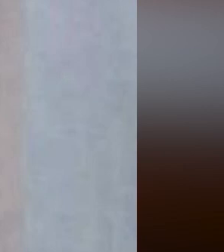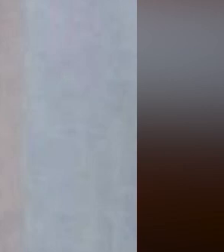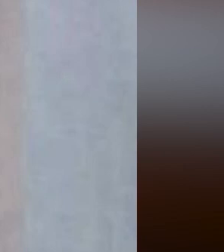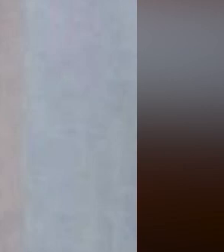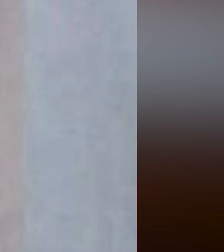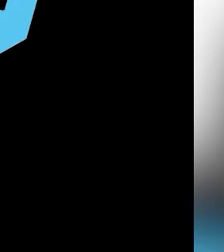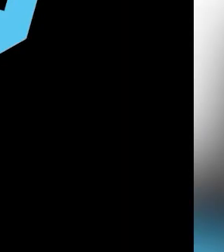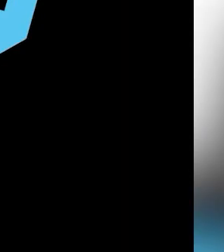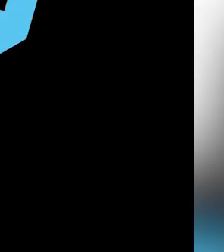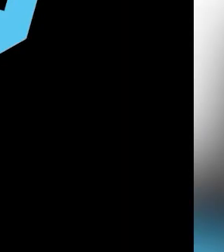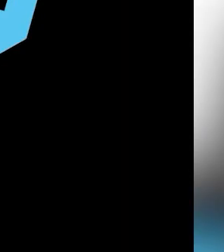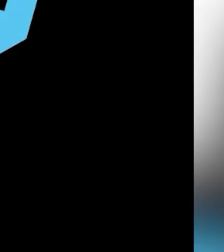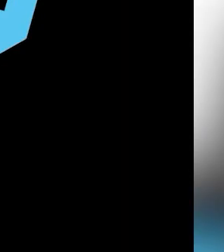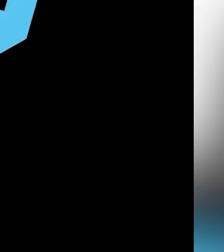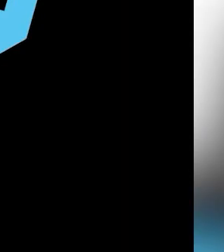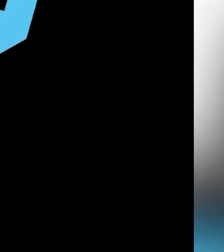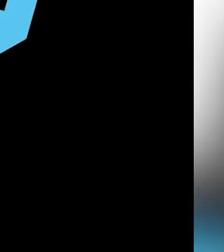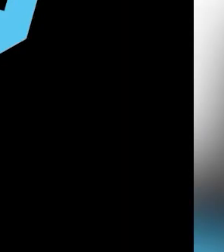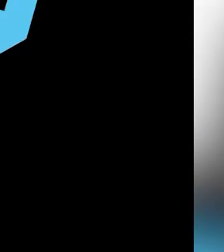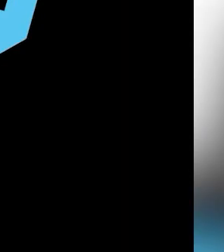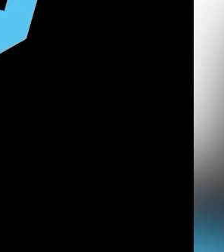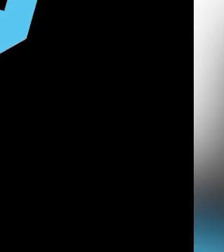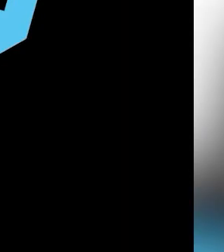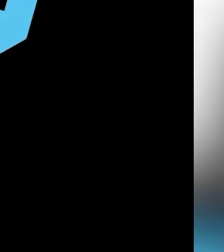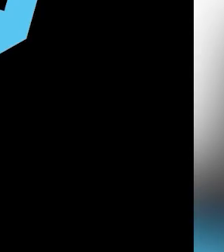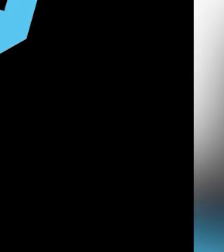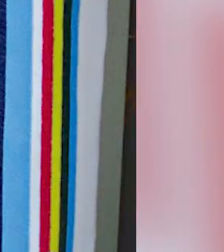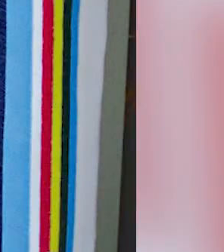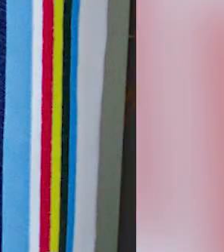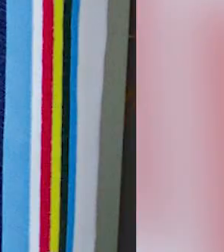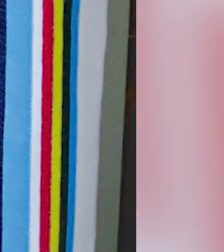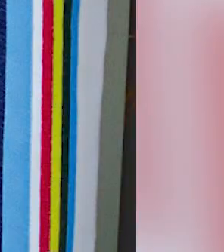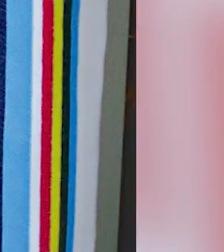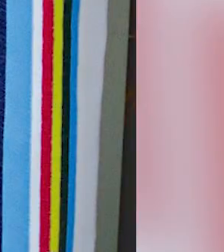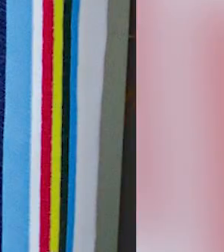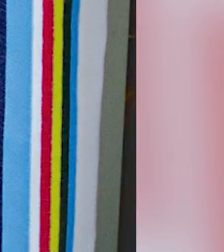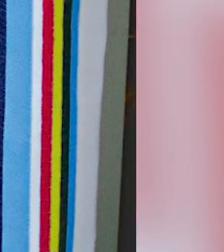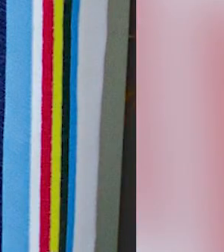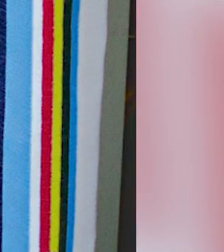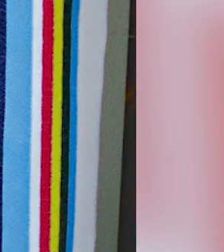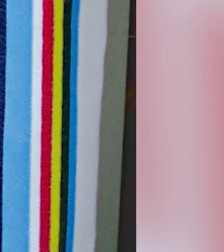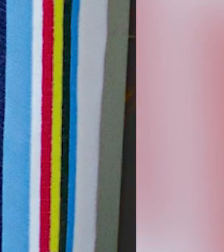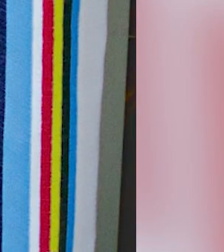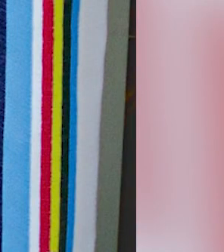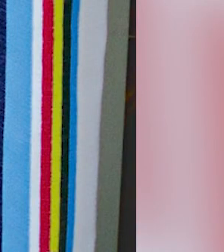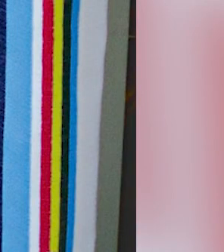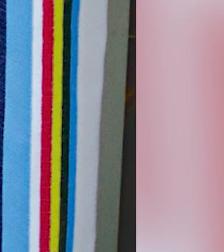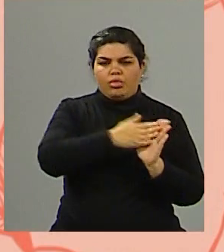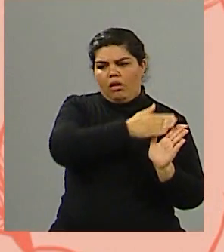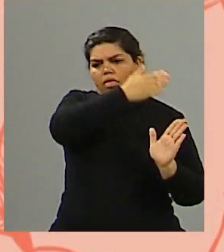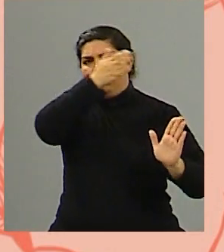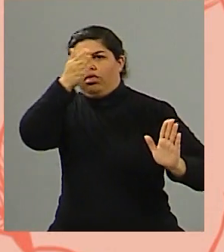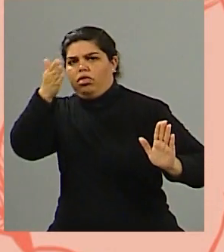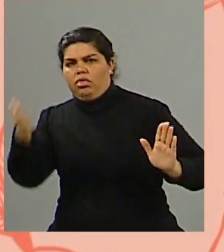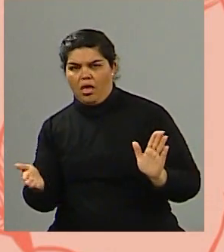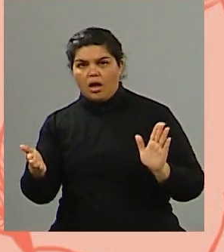los aumentos, se habían prorrogado los contratos y se habían suspendido los desalojos. En ese contexto particular es donde se aprueba la ley de alquileres y empieza